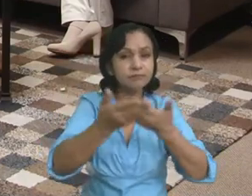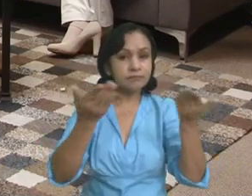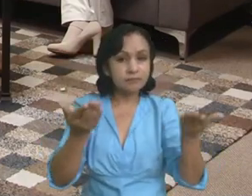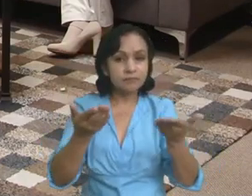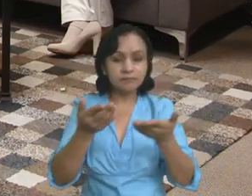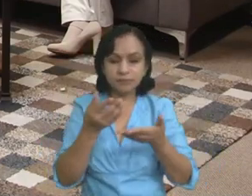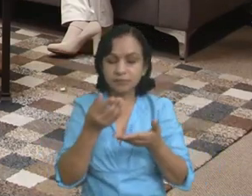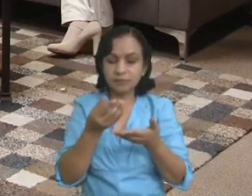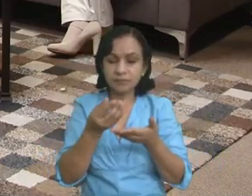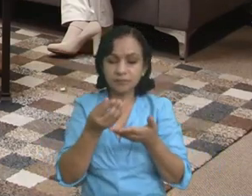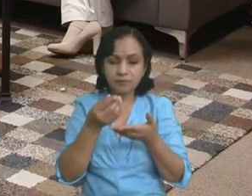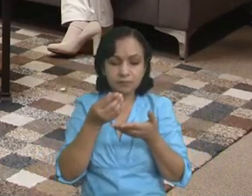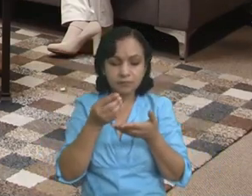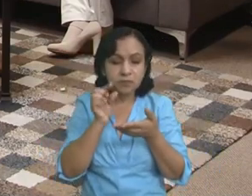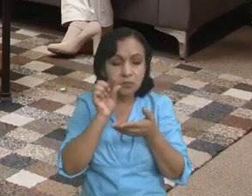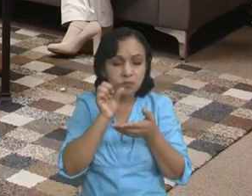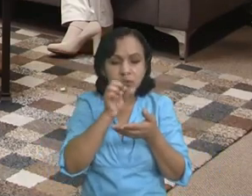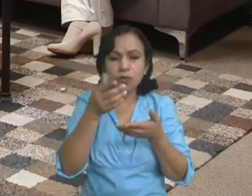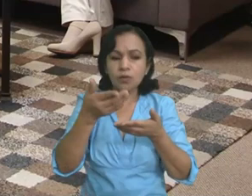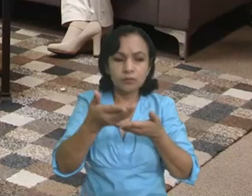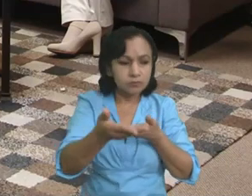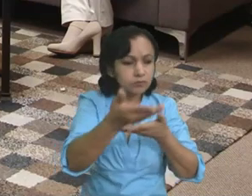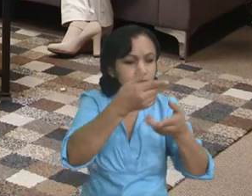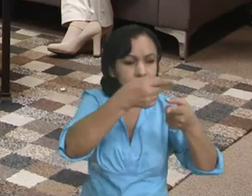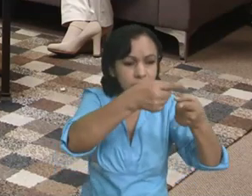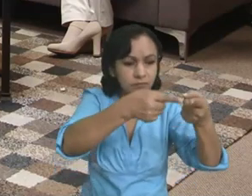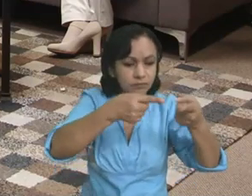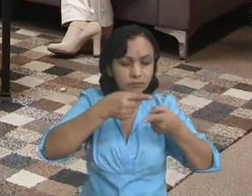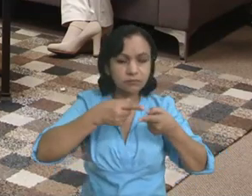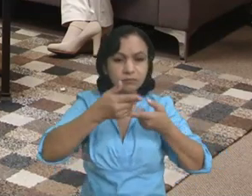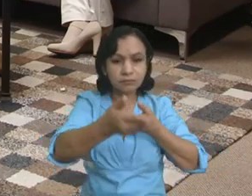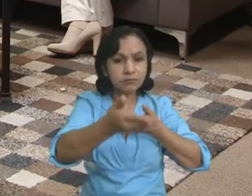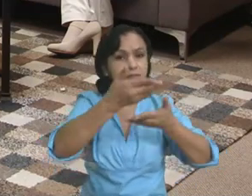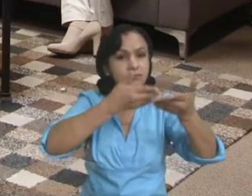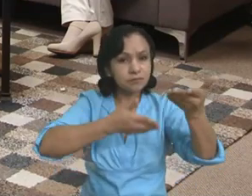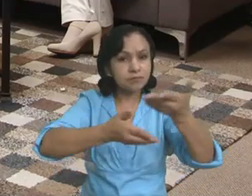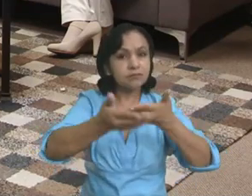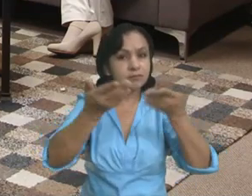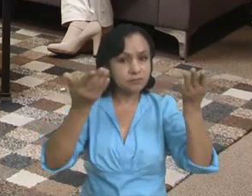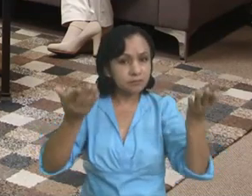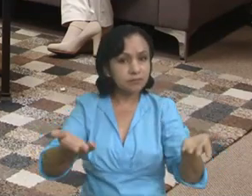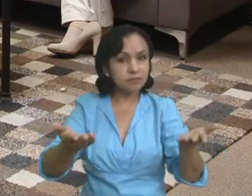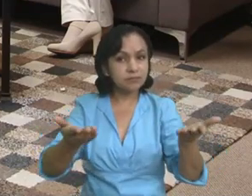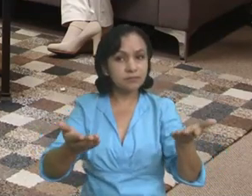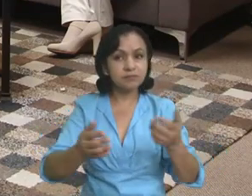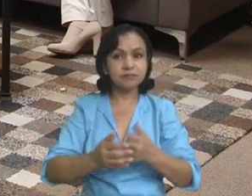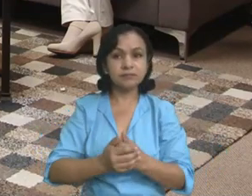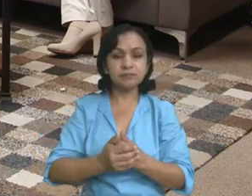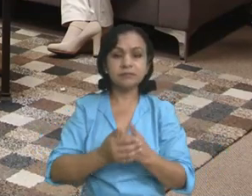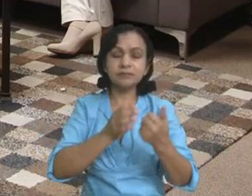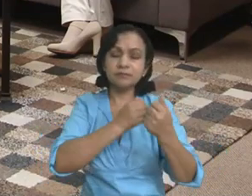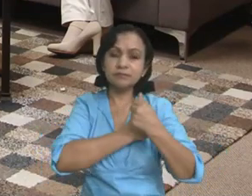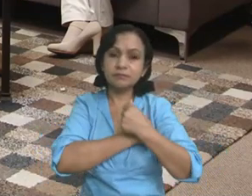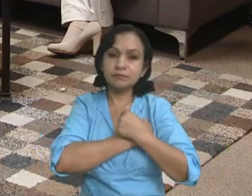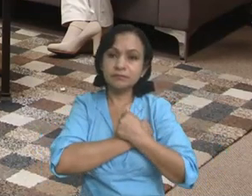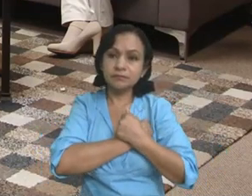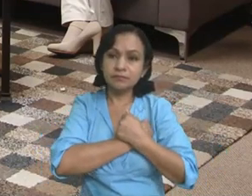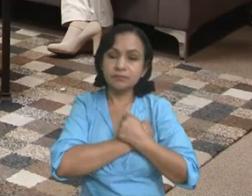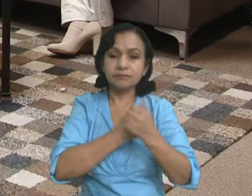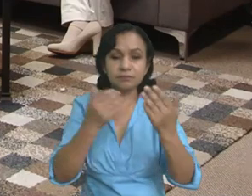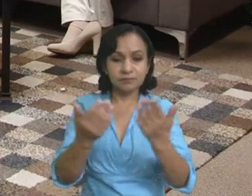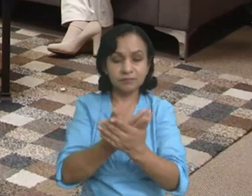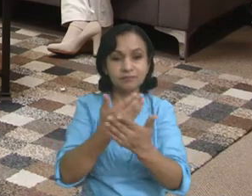difíciles hay que hacerlo doblemente. Yo creo que estamos en momentos de como decía, del amor en los tiempos del